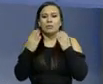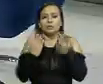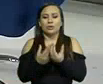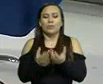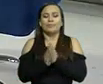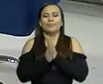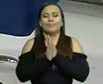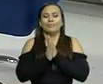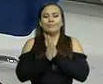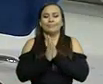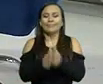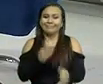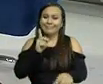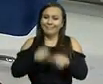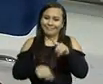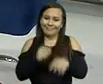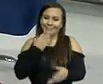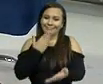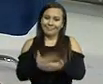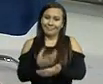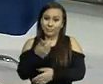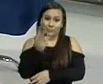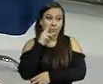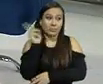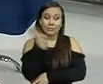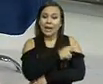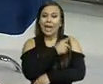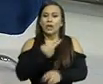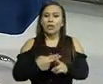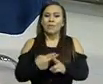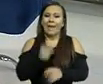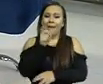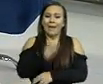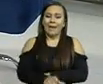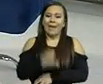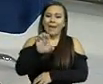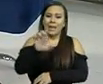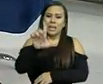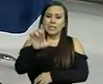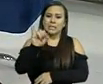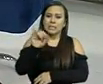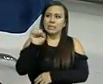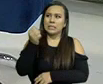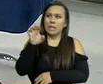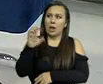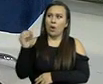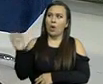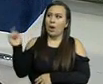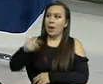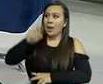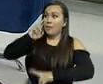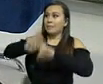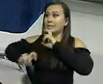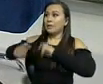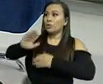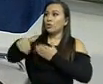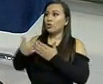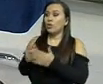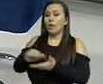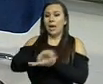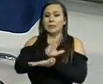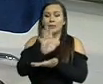amigos televidentes ha sido la intervención de la asambleísta del liceo asuero vicepresidente de la comisión de fiscalización y control político de la asamblea